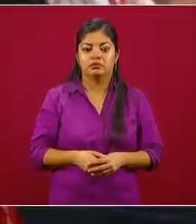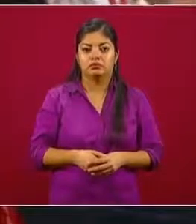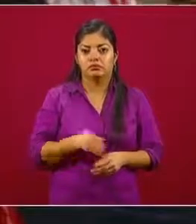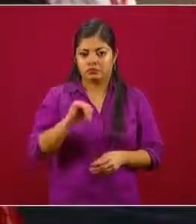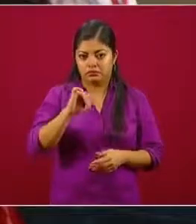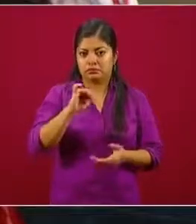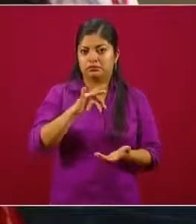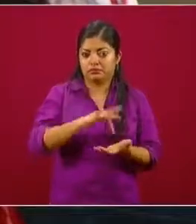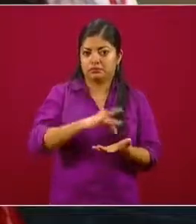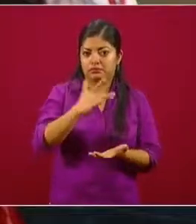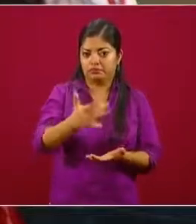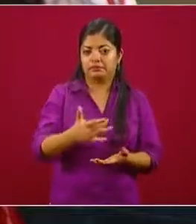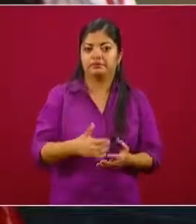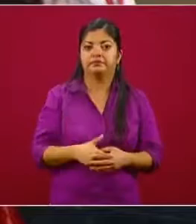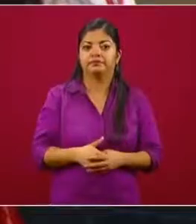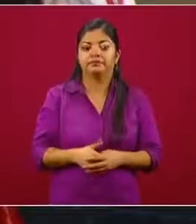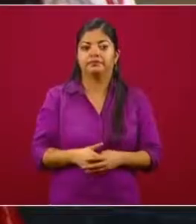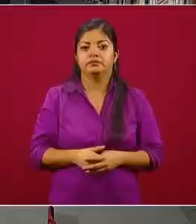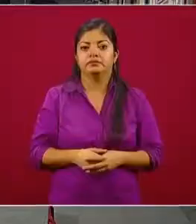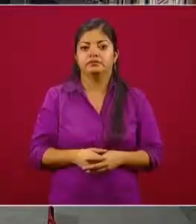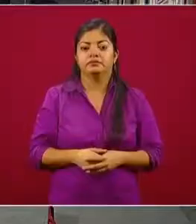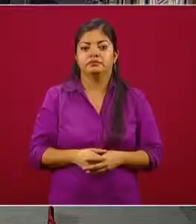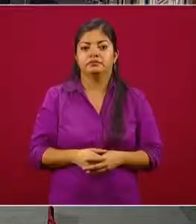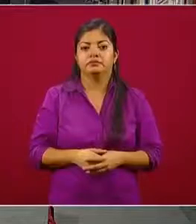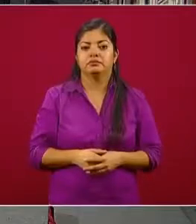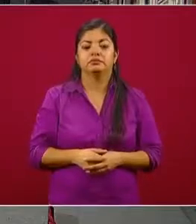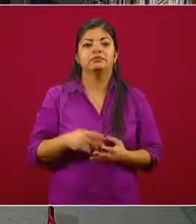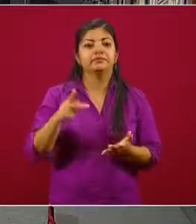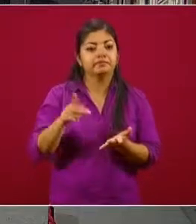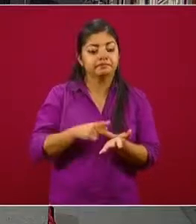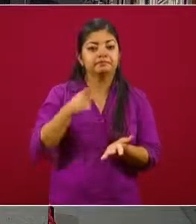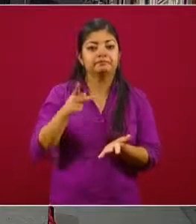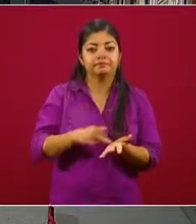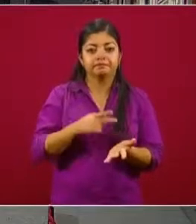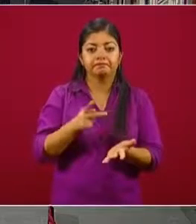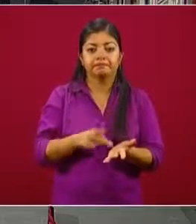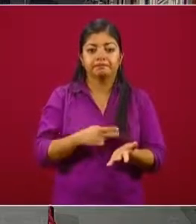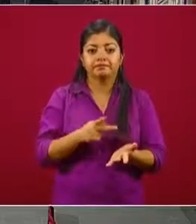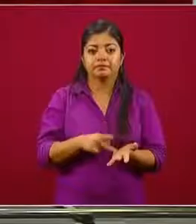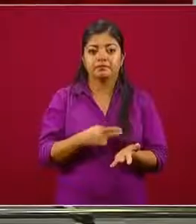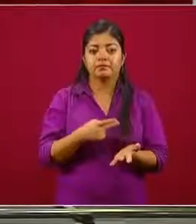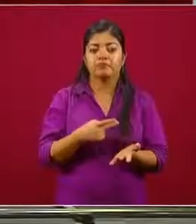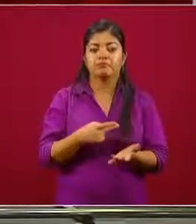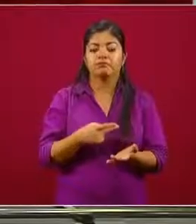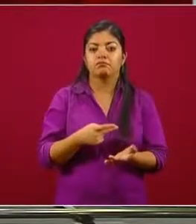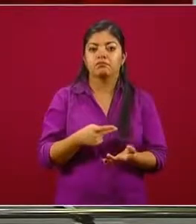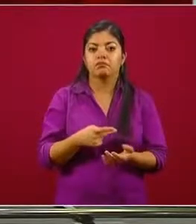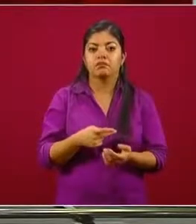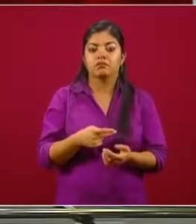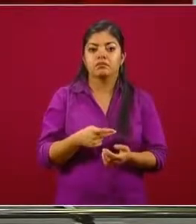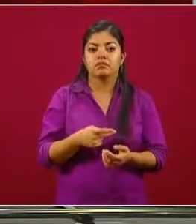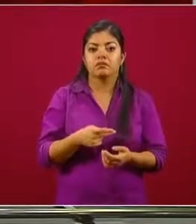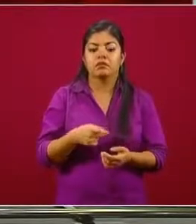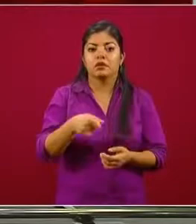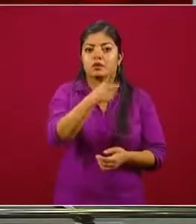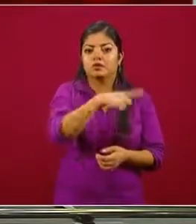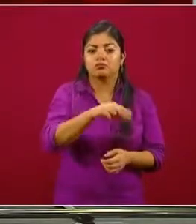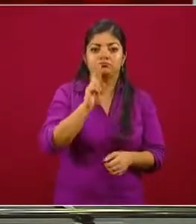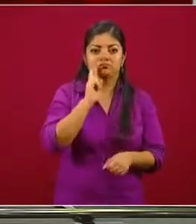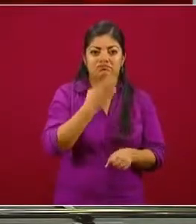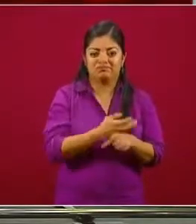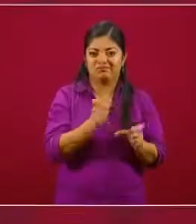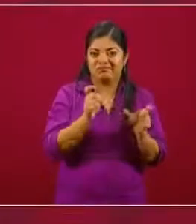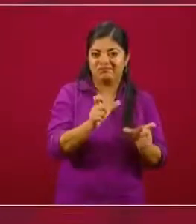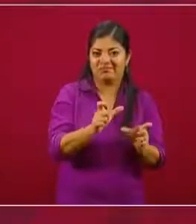Gracias también. Hemos dicho varias veces que las autoridades sanitarias son, en